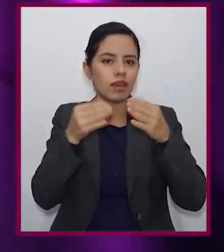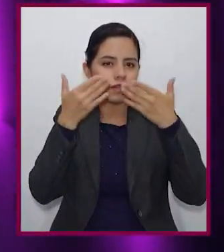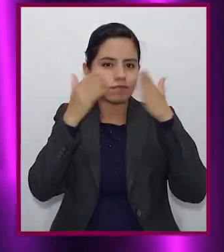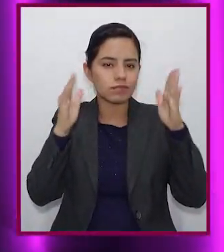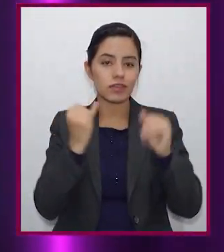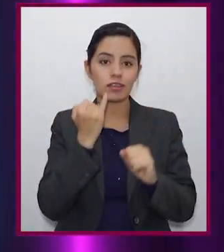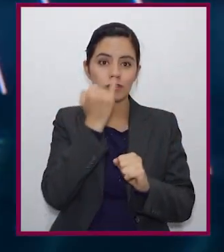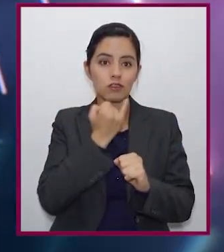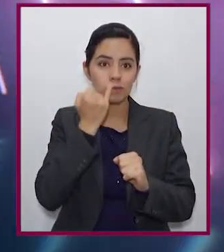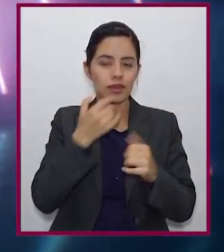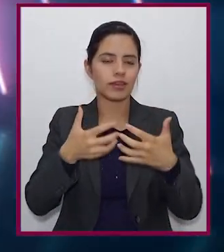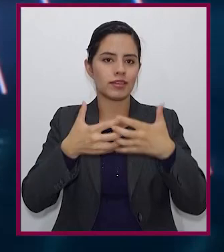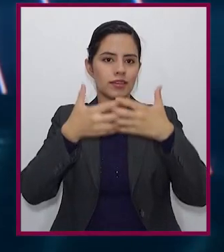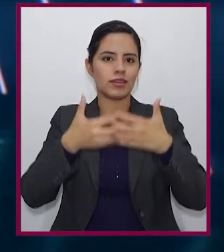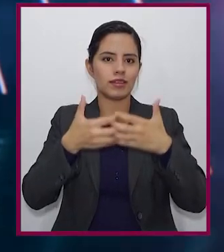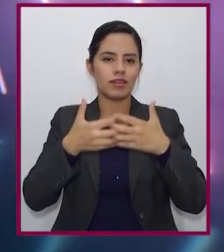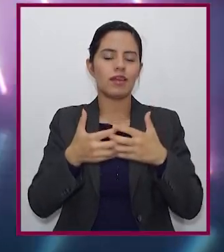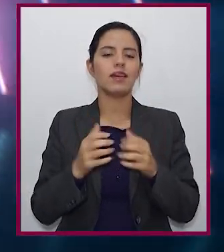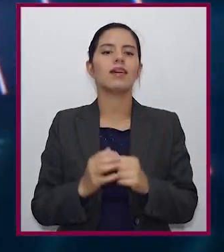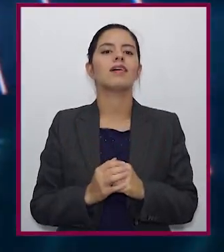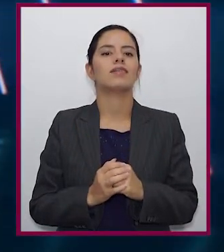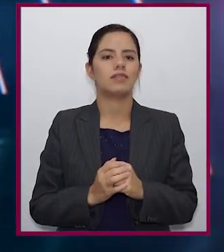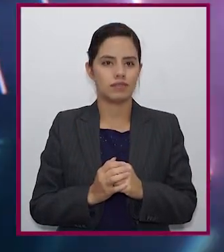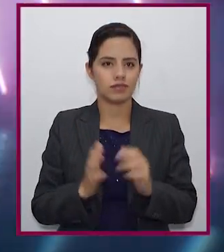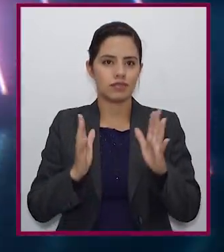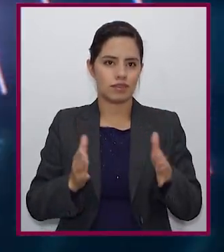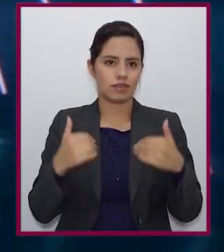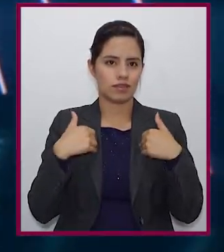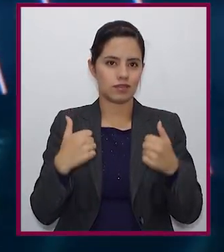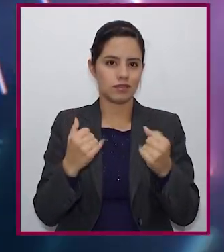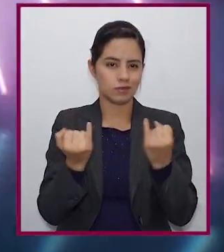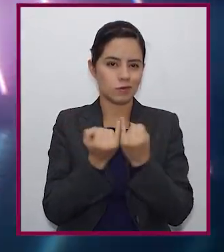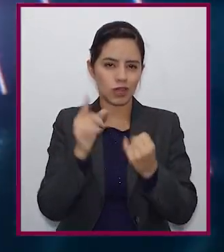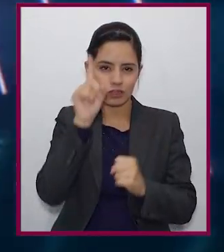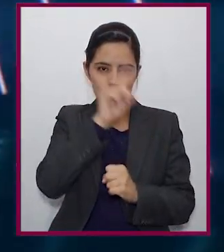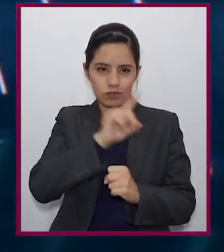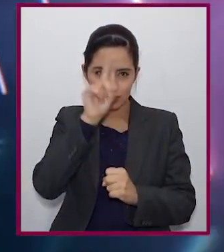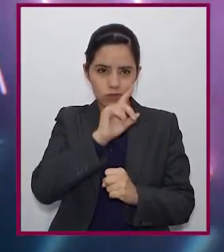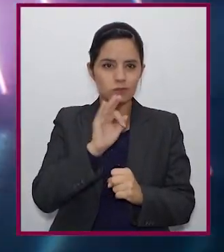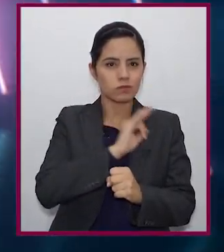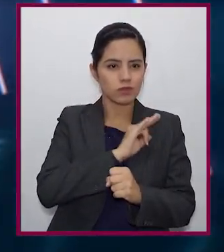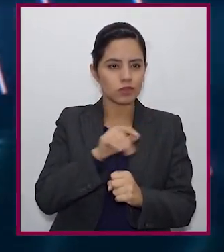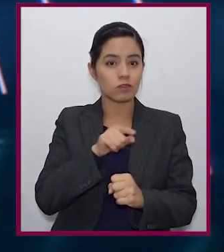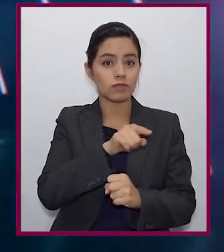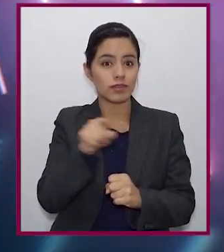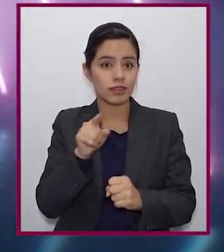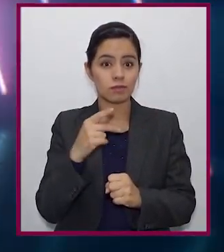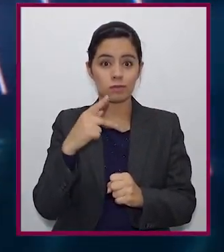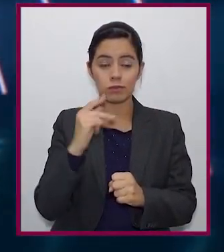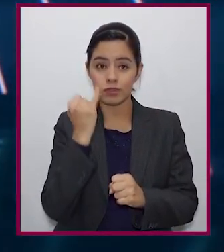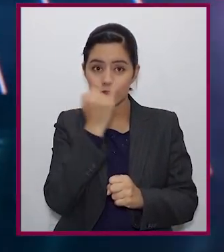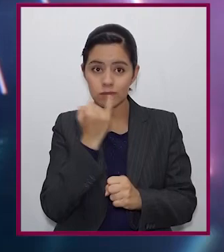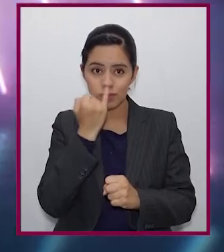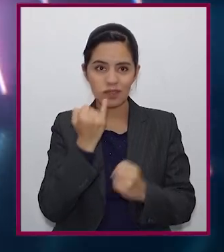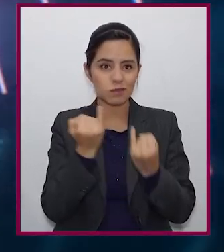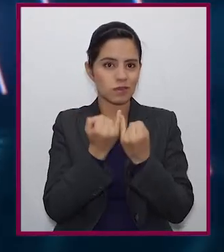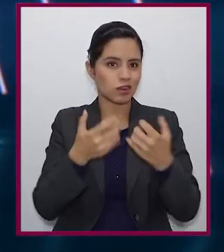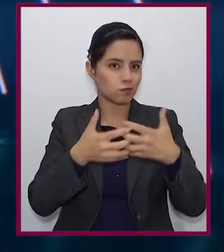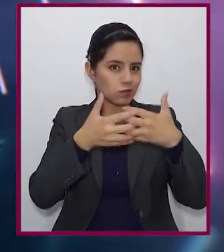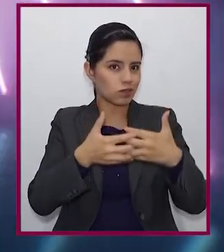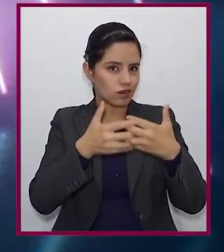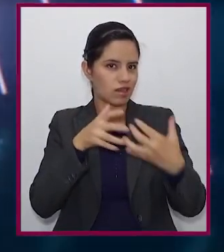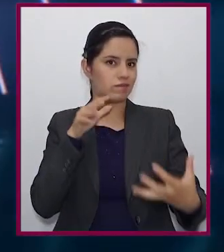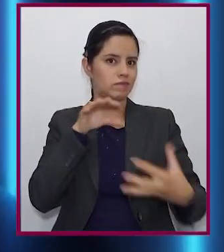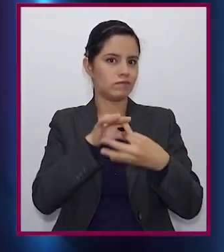lenguajes de programación. Ya sé a qué te refieres. También tendremos buenos consejos sobre cómo relacionar nuestro lenguaje con el de